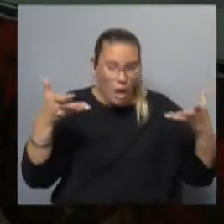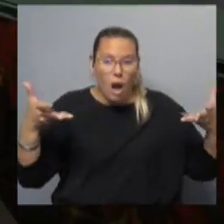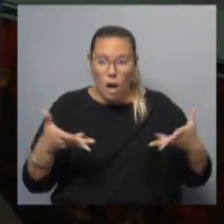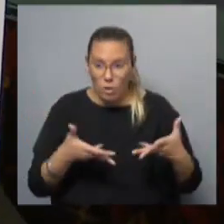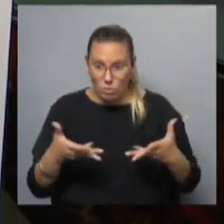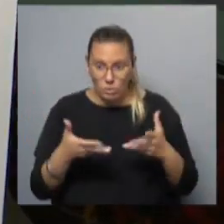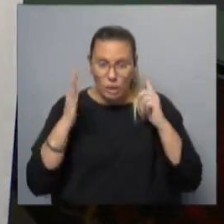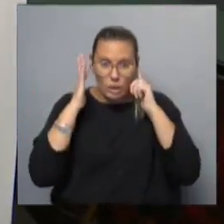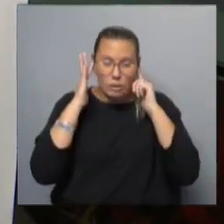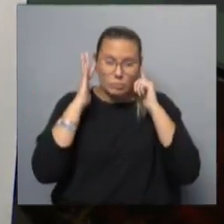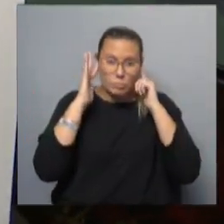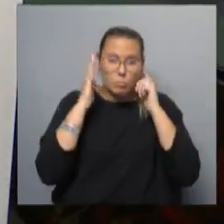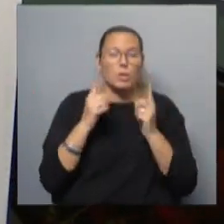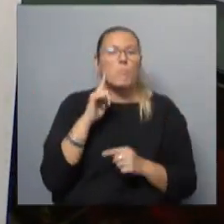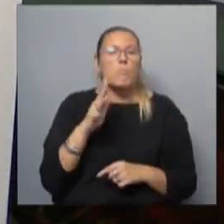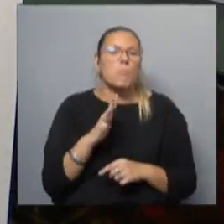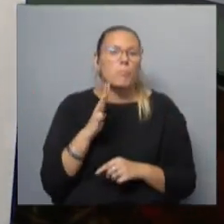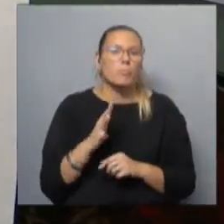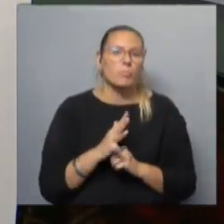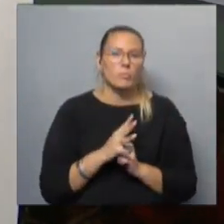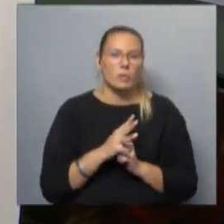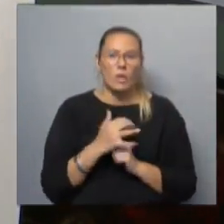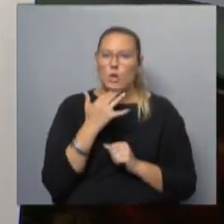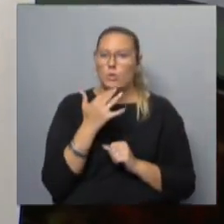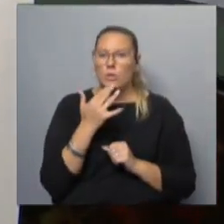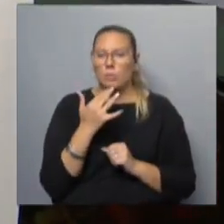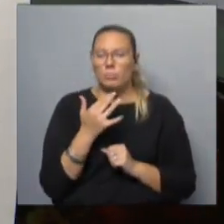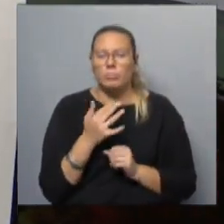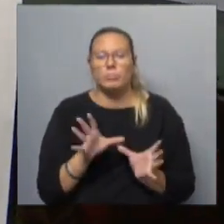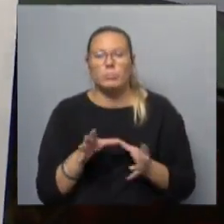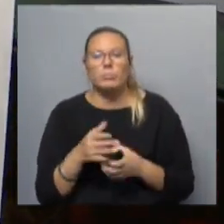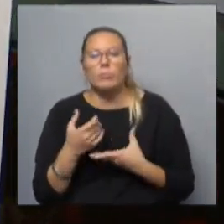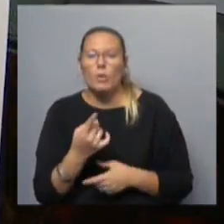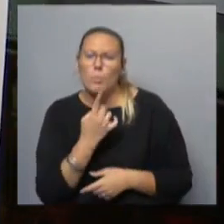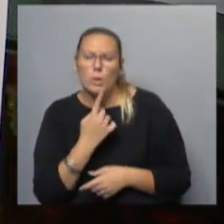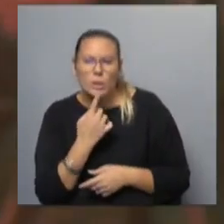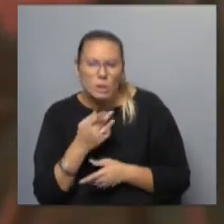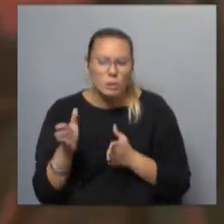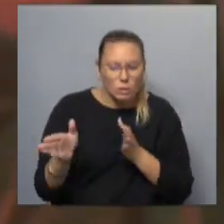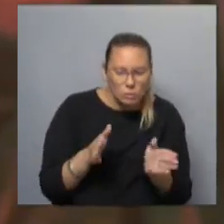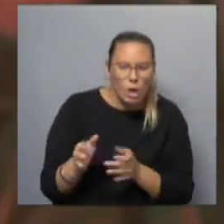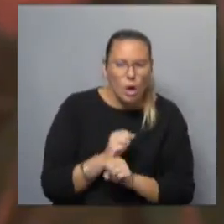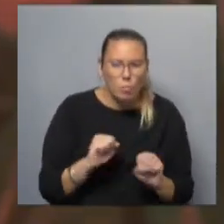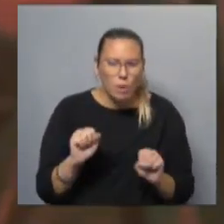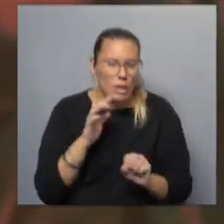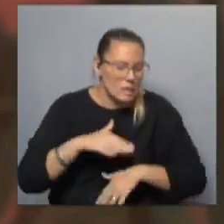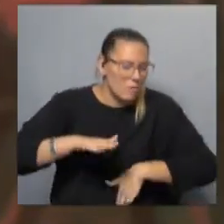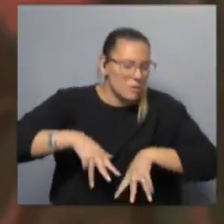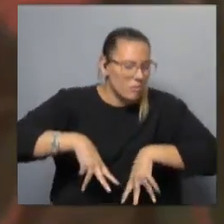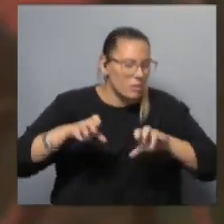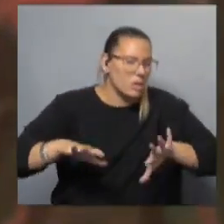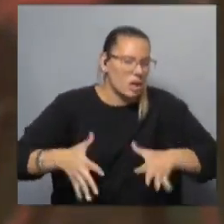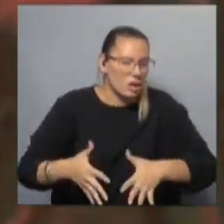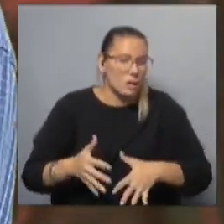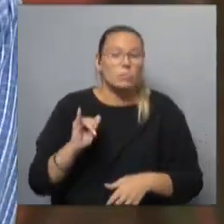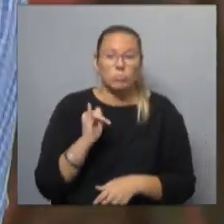Porque también a veces me imagino que hasta, no sé si posiciones políticas o algo, pueden ver por dónde vos vas investigando. Sí, a ver, de